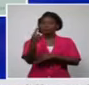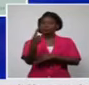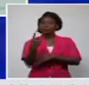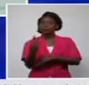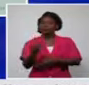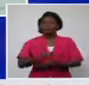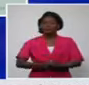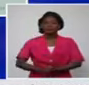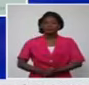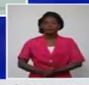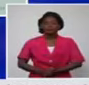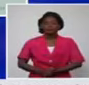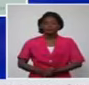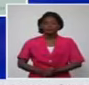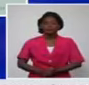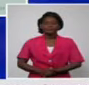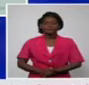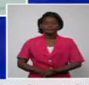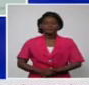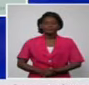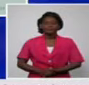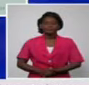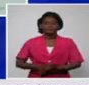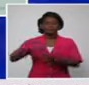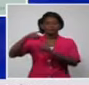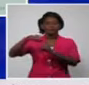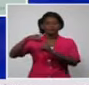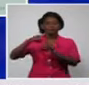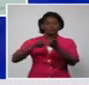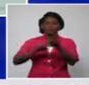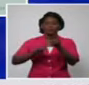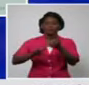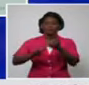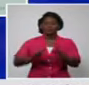se diagnostican ayer. Las Tunas,